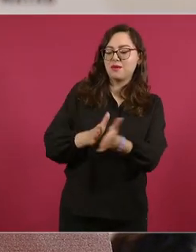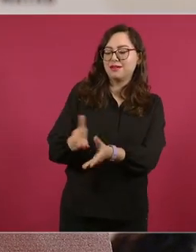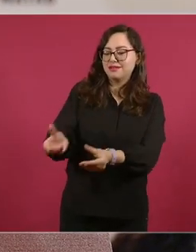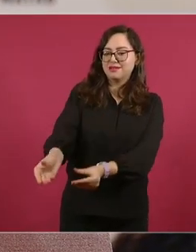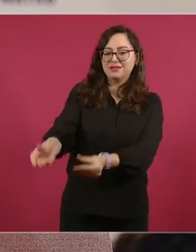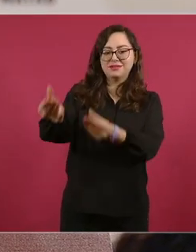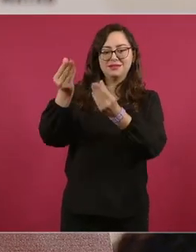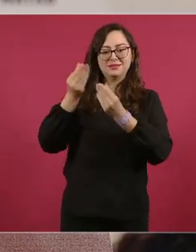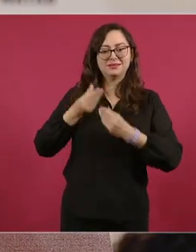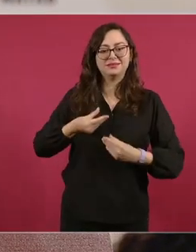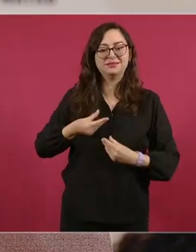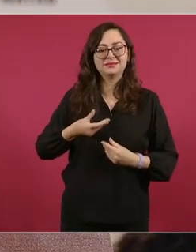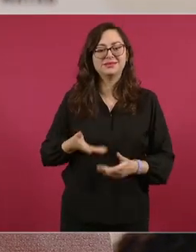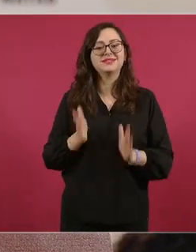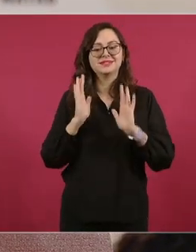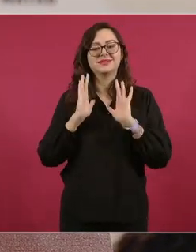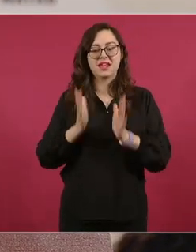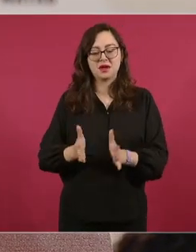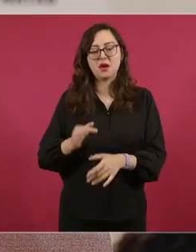me lo trajeron